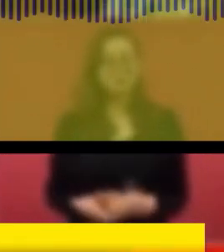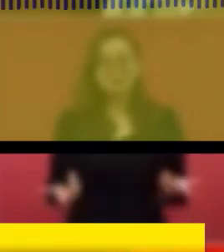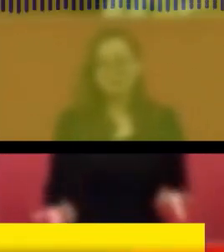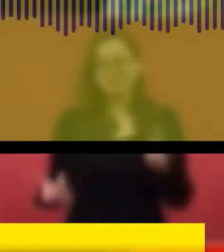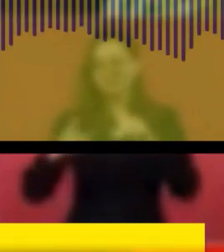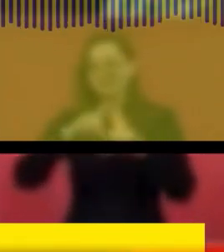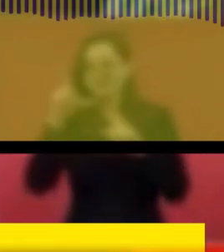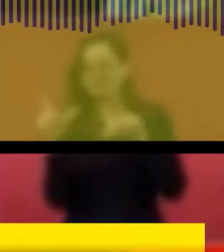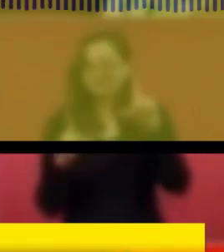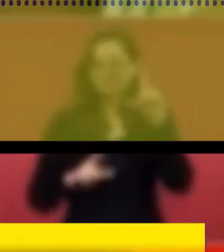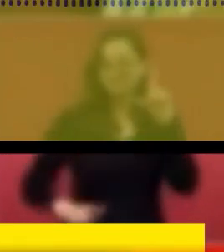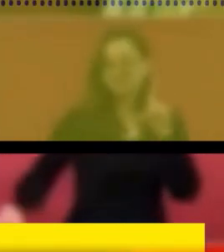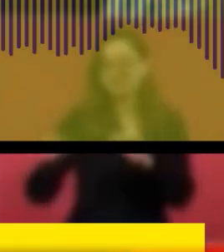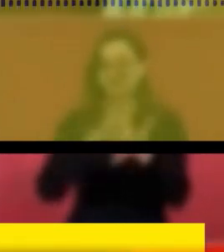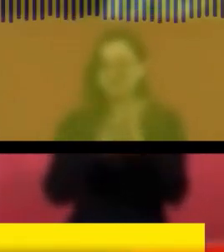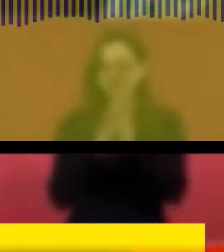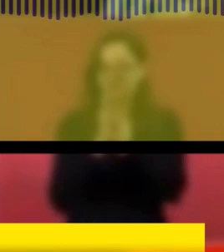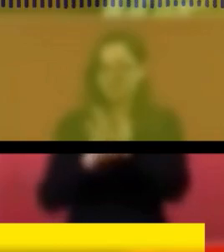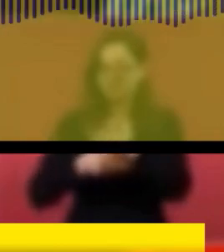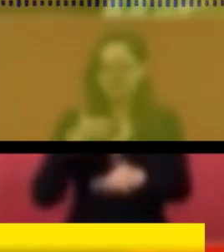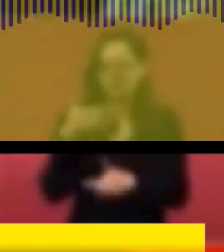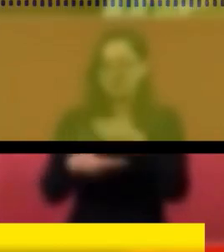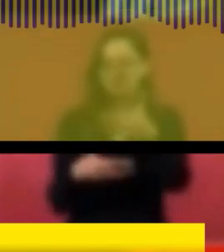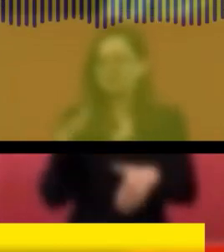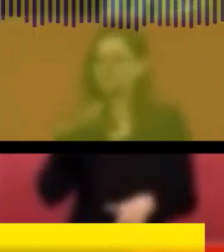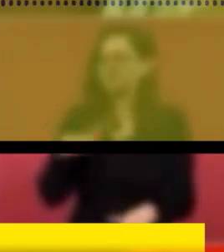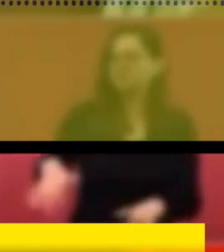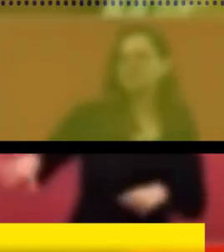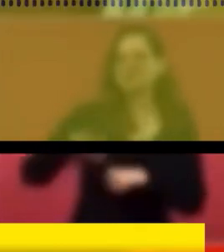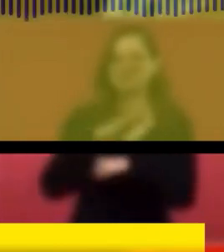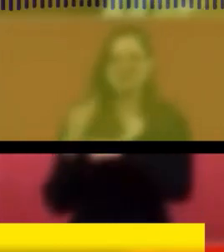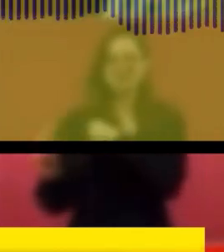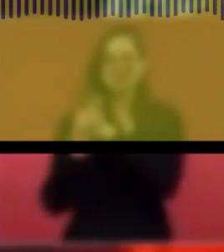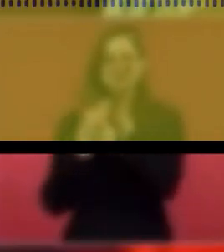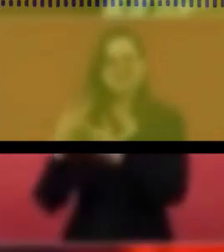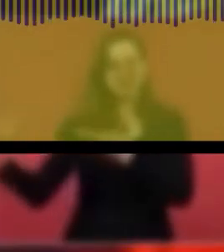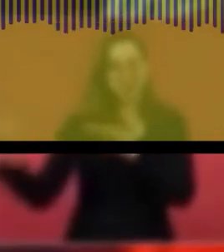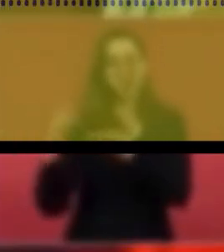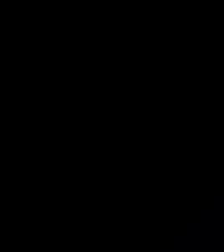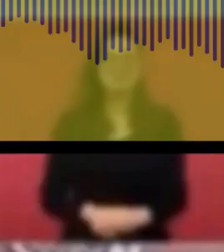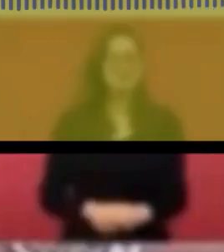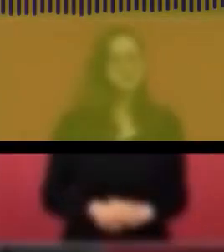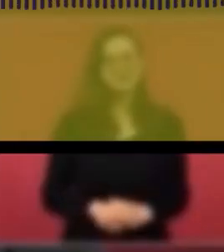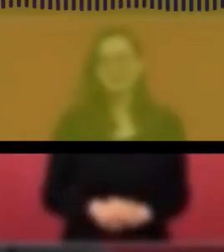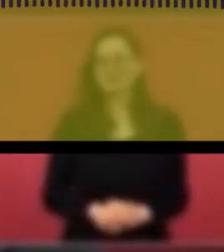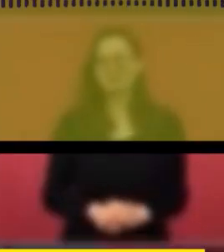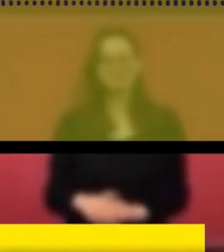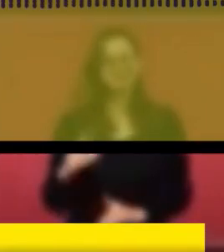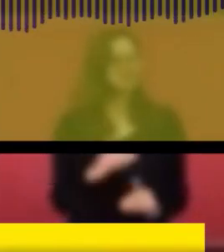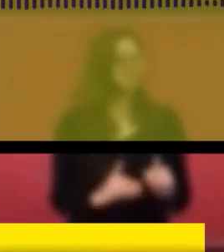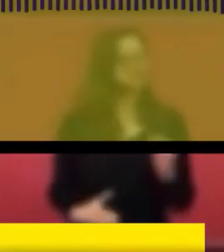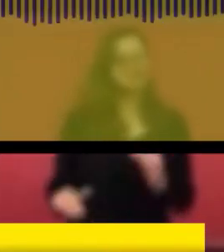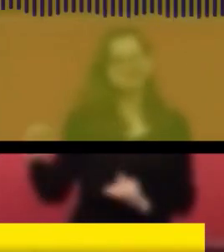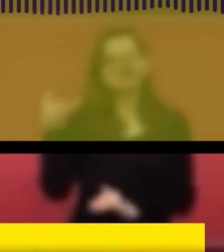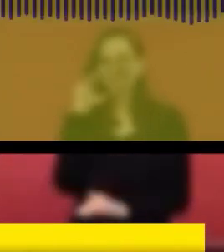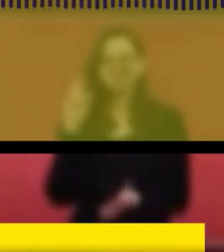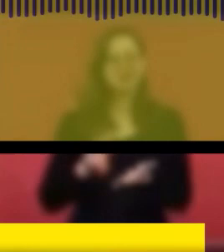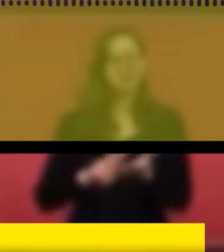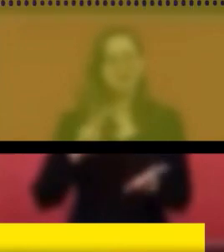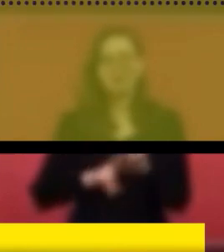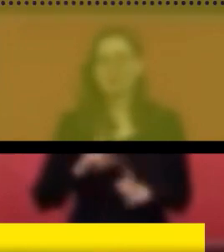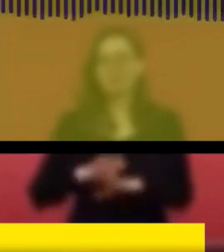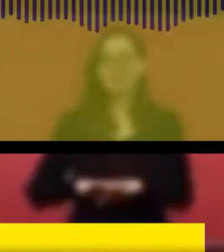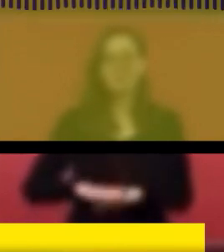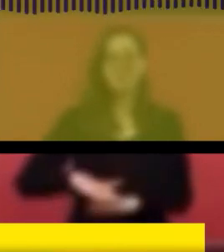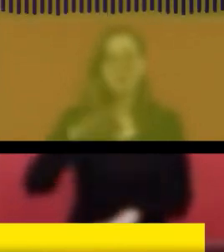en momentos en que todo el mundo le dice, ¿y la plata de dónde? Y él dice, no, pues hay que buscar la financiación. Vamos a buscar cómo endeudar a Chile para poderle cumplir a la gente.